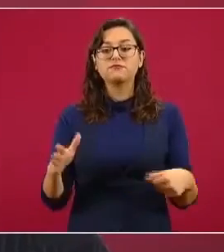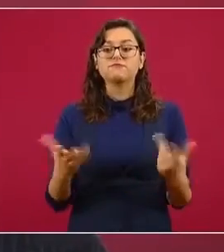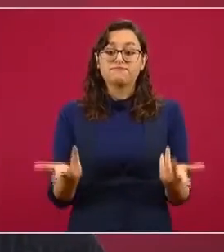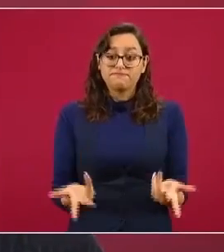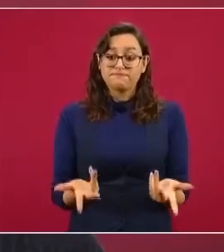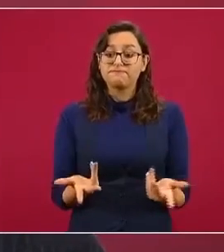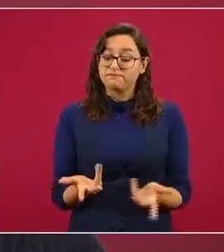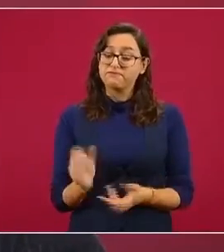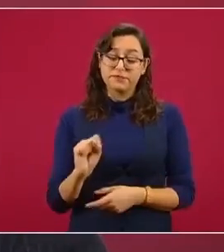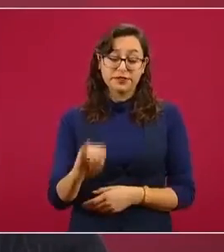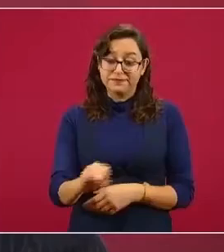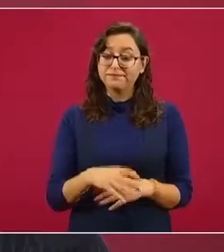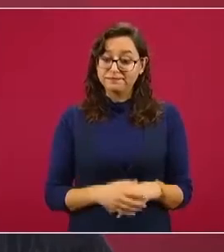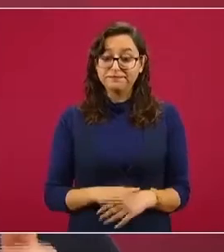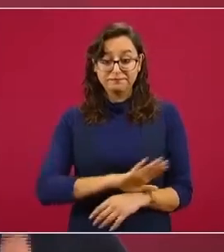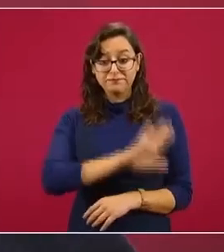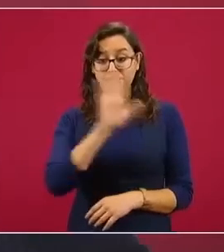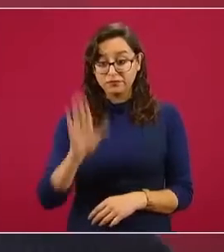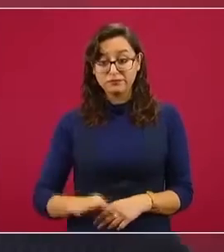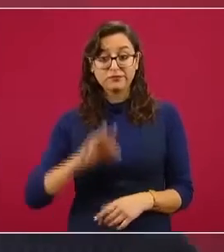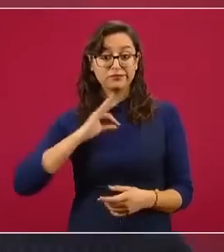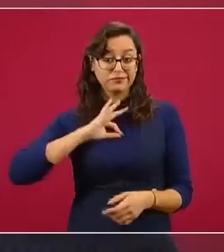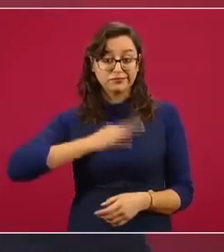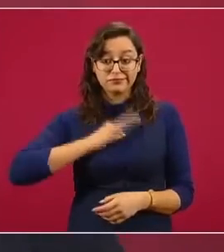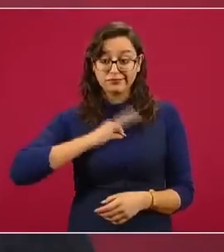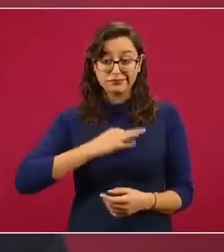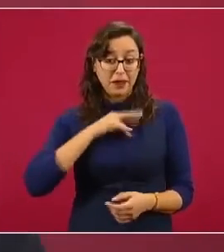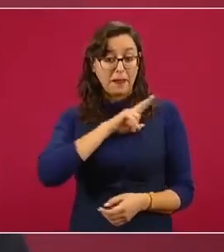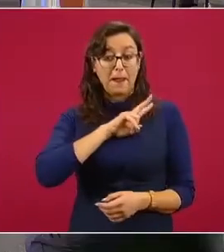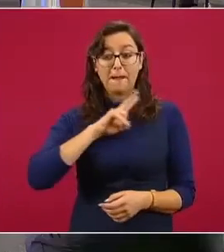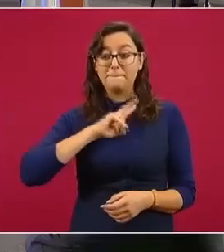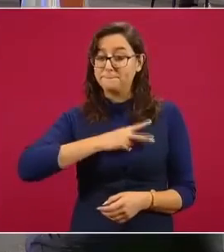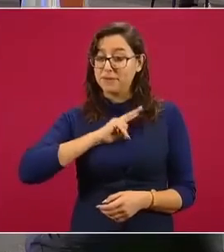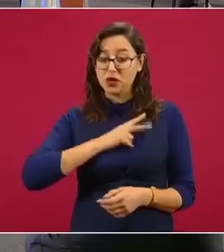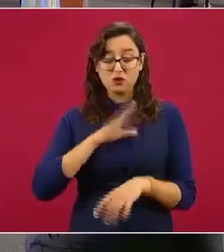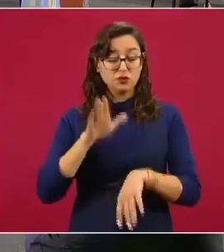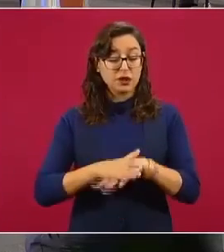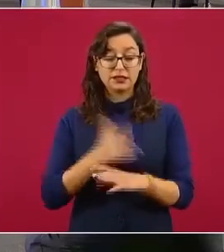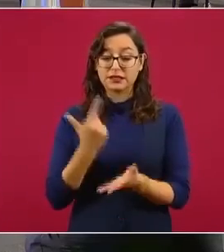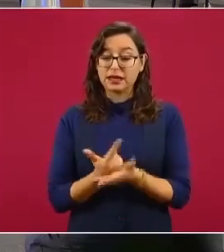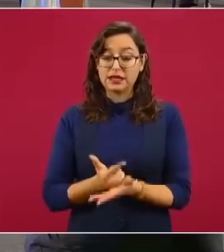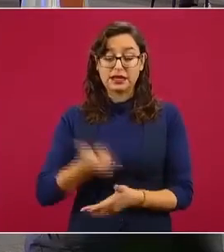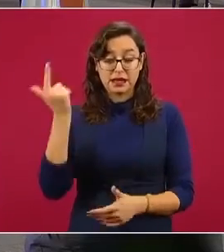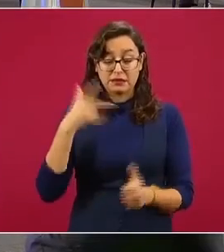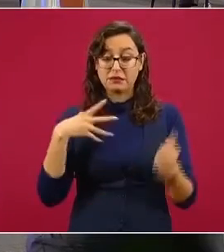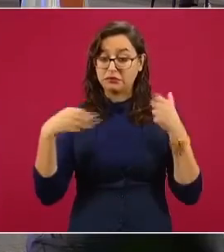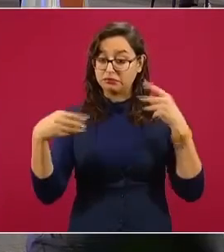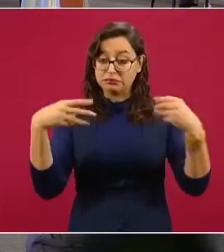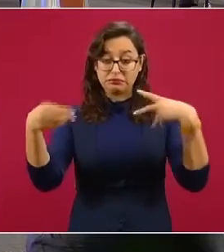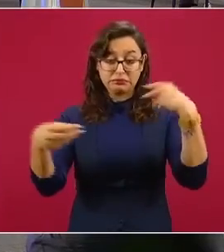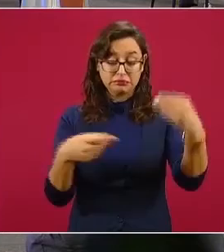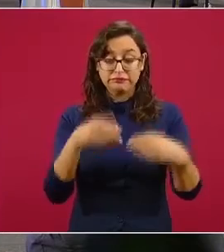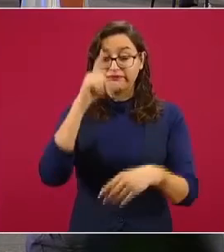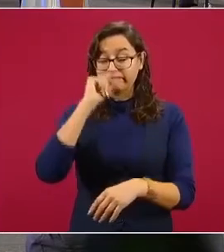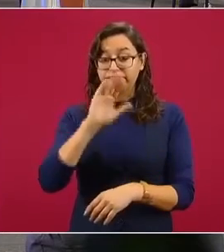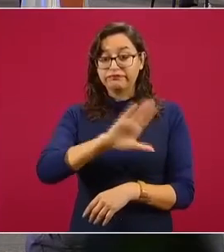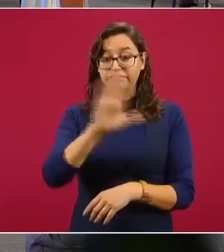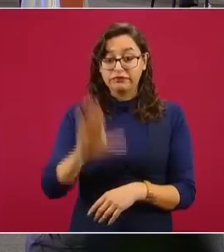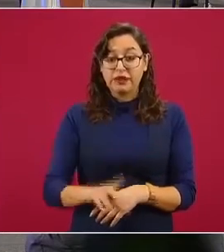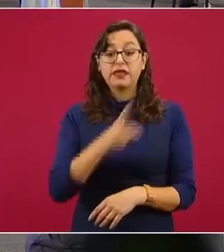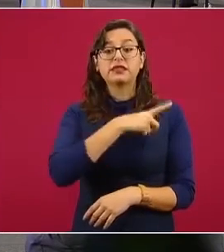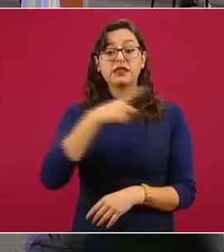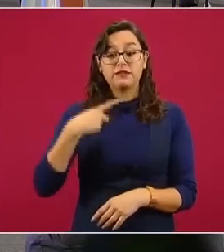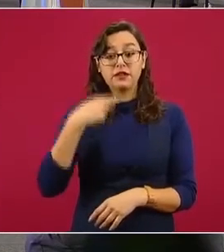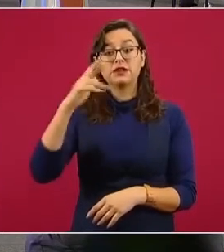virus letal, un virus que causa daño. Y cuando hablamos de las defunciones, siempre recordamos lo siguiente. El virus